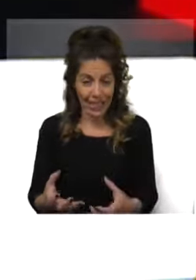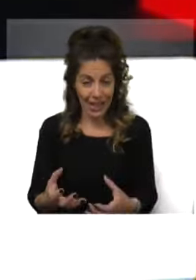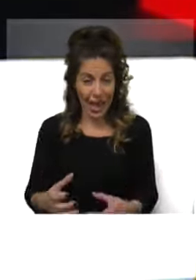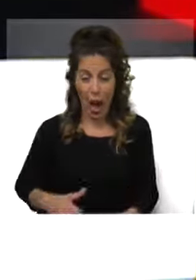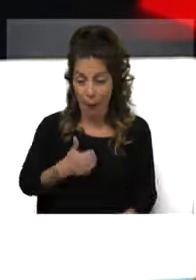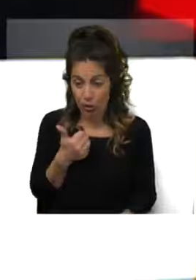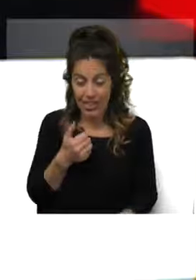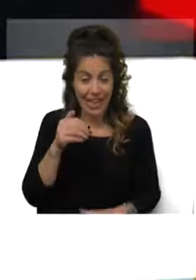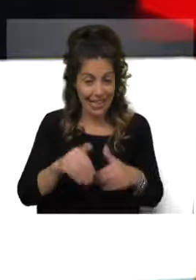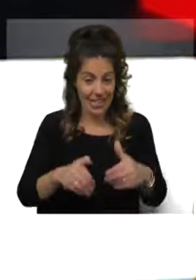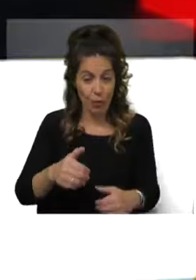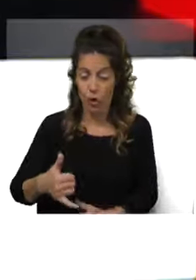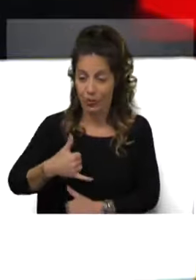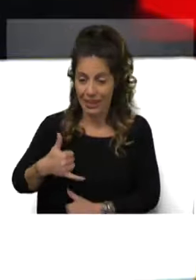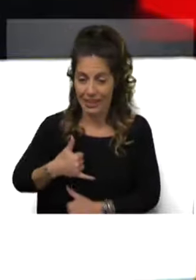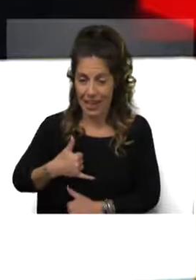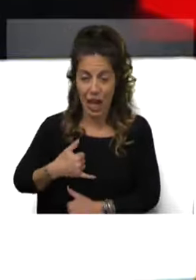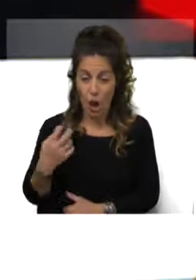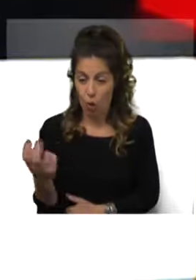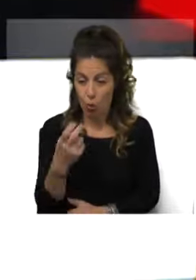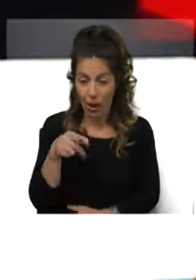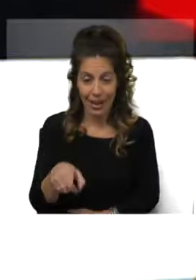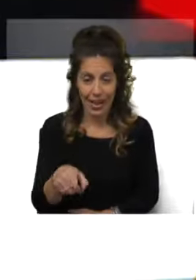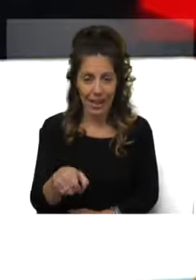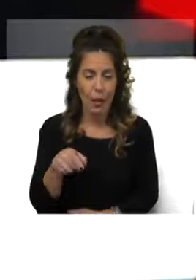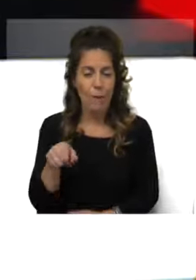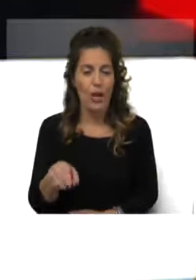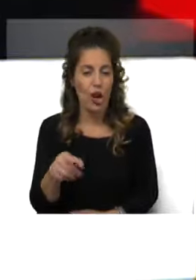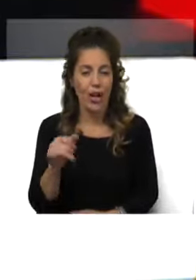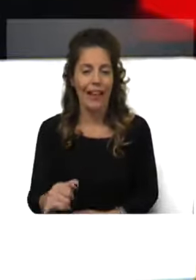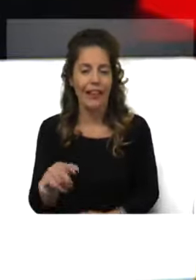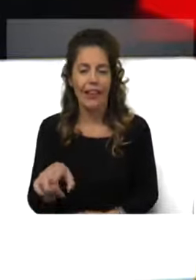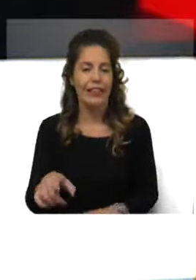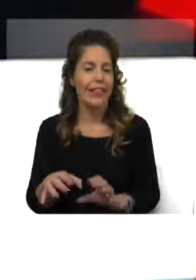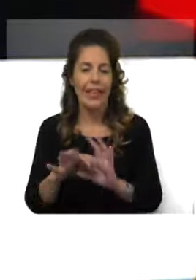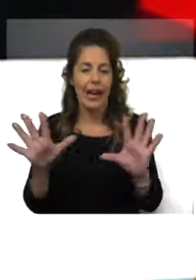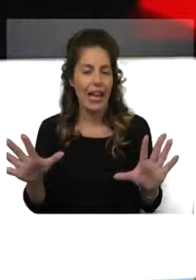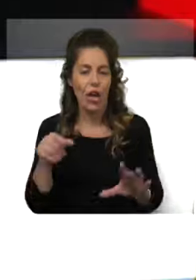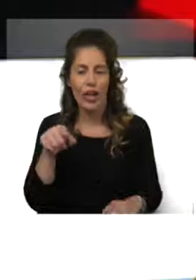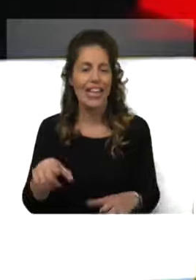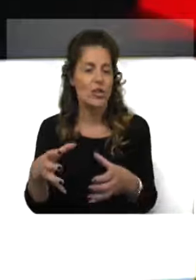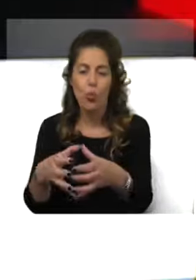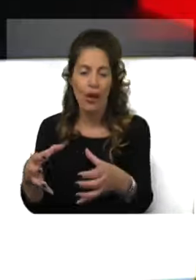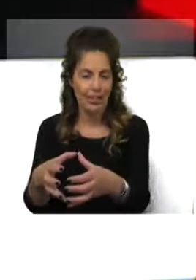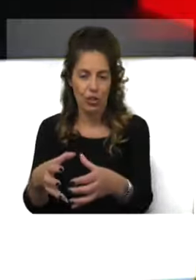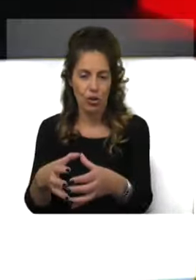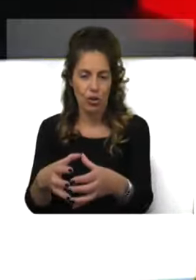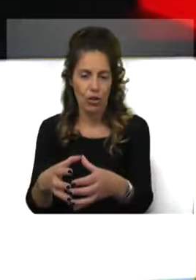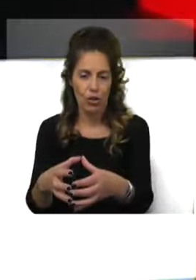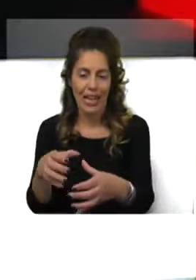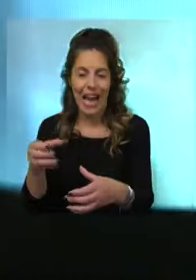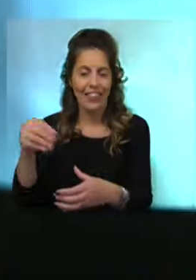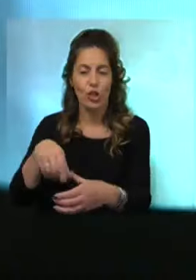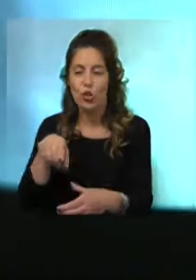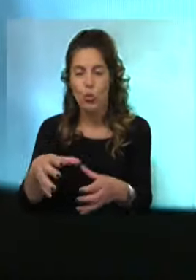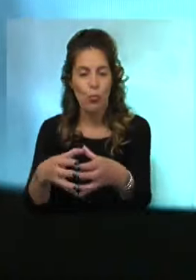voto militar este bueno él eh tenía clarísimo de que era en su partido o no era y